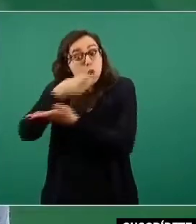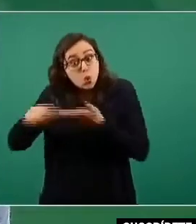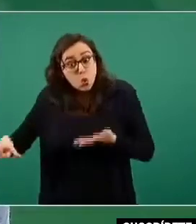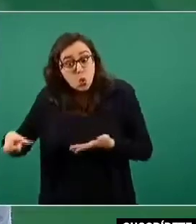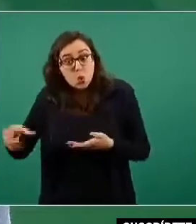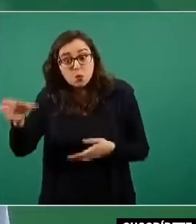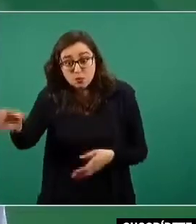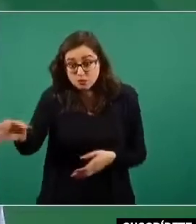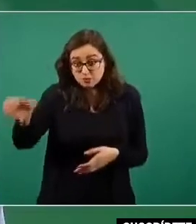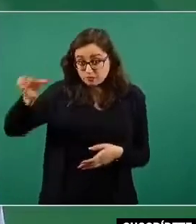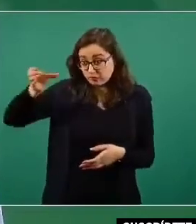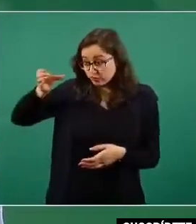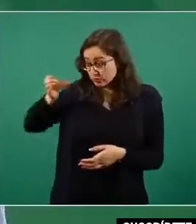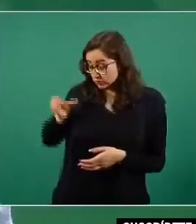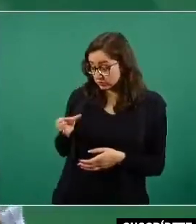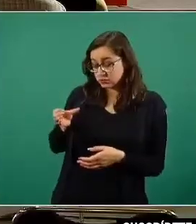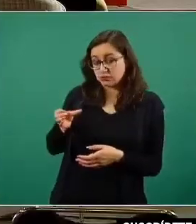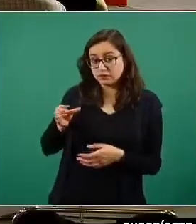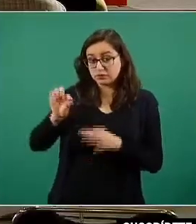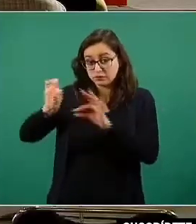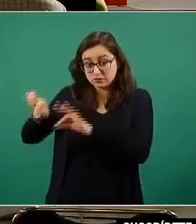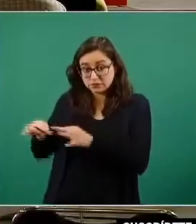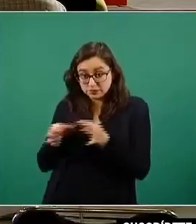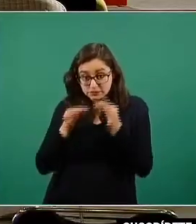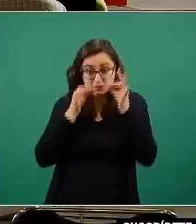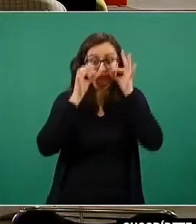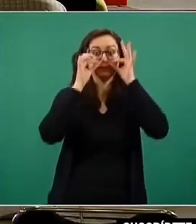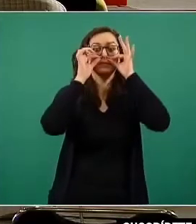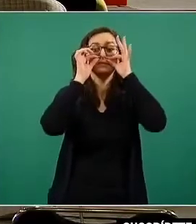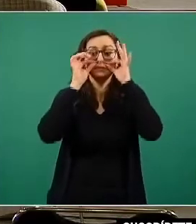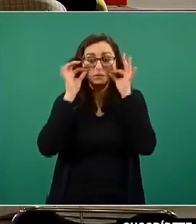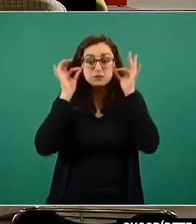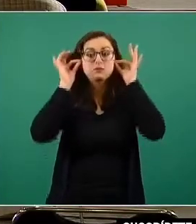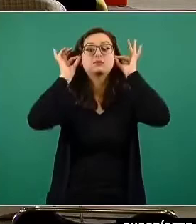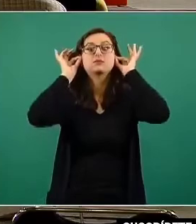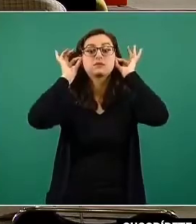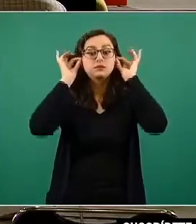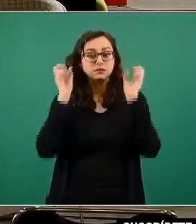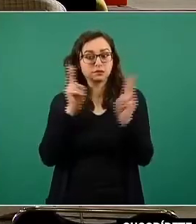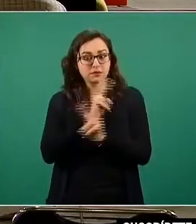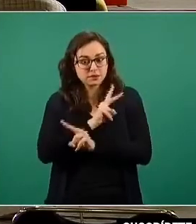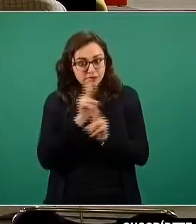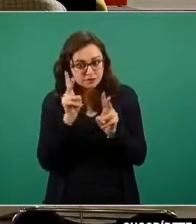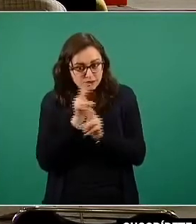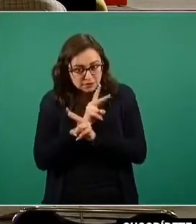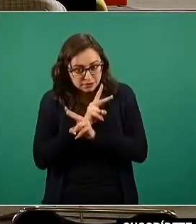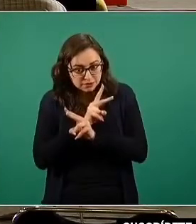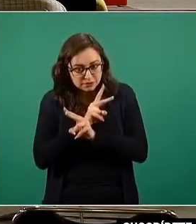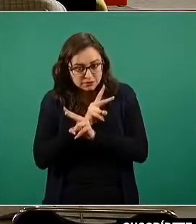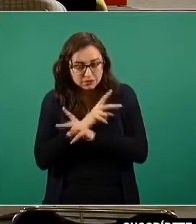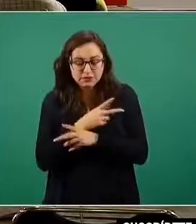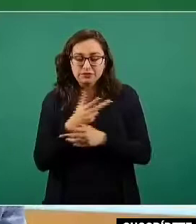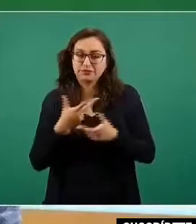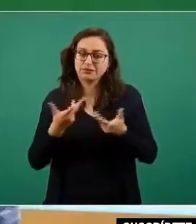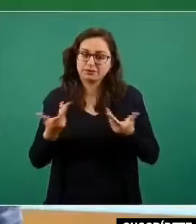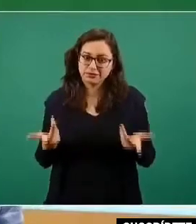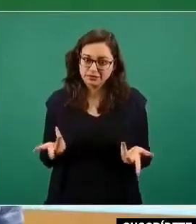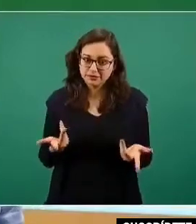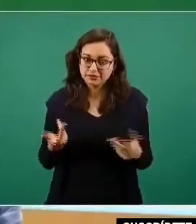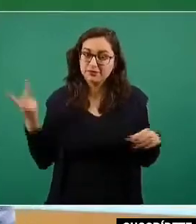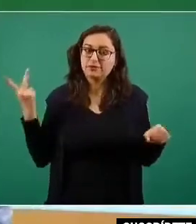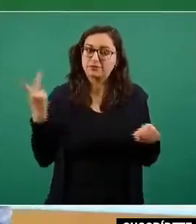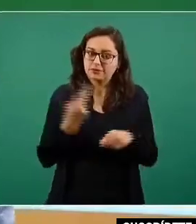los dispositivos que se utilizan médicamente para recibir finalmente el oxígeno. Y de acuerdo a lo que se ve en este